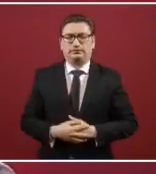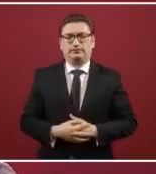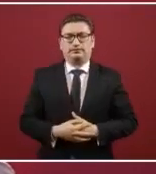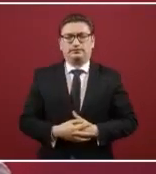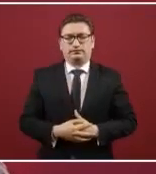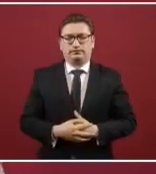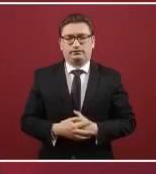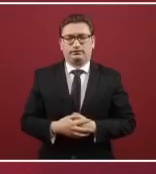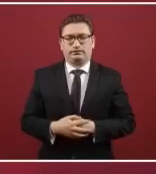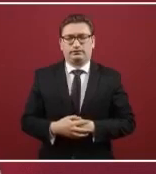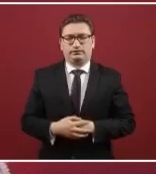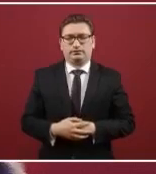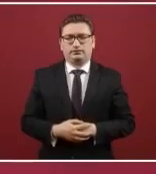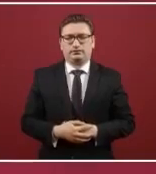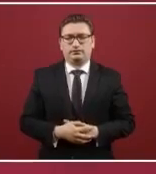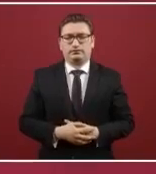Y